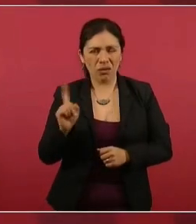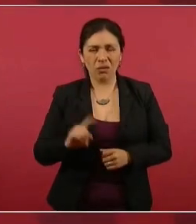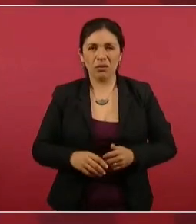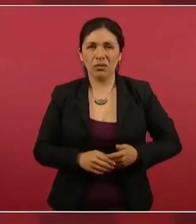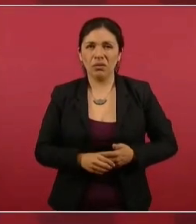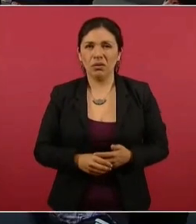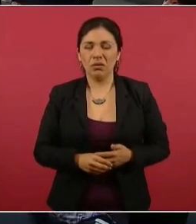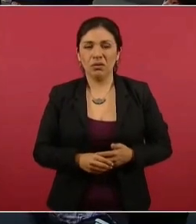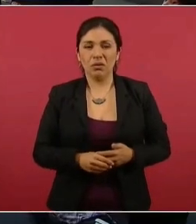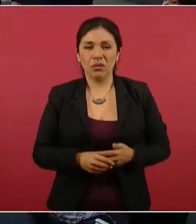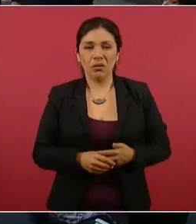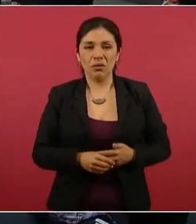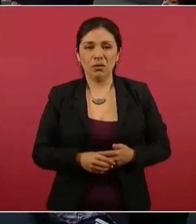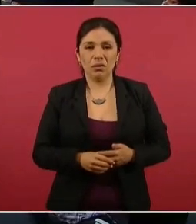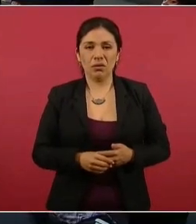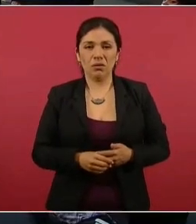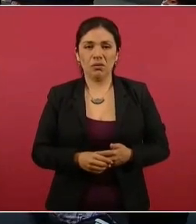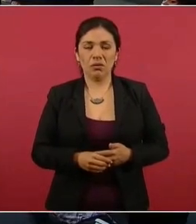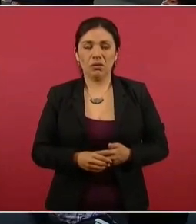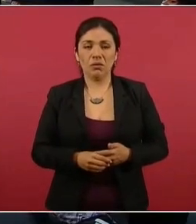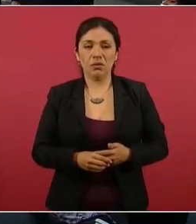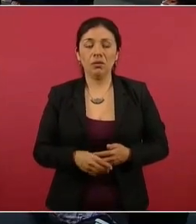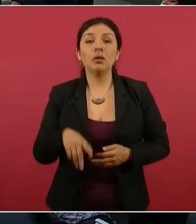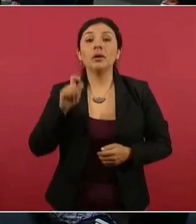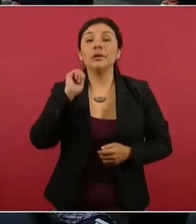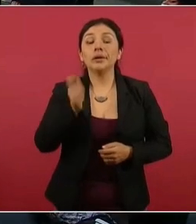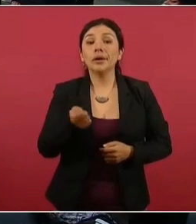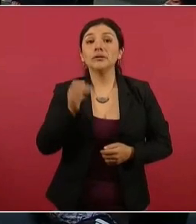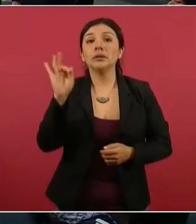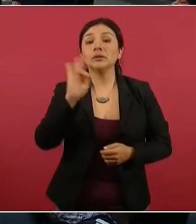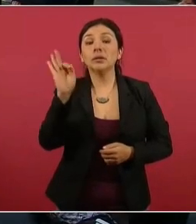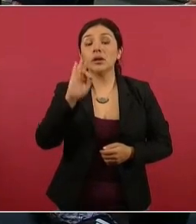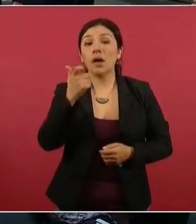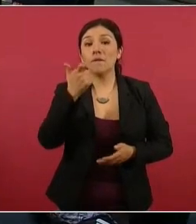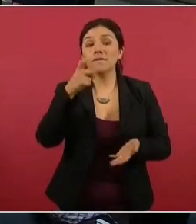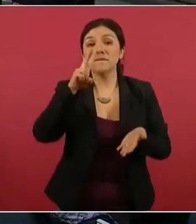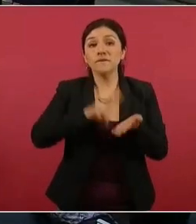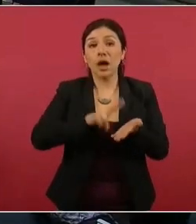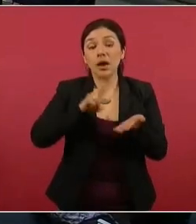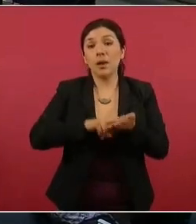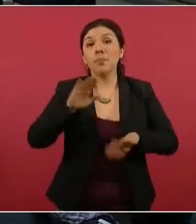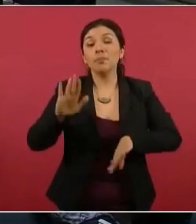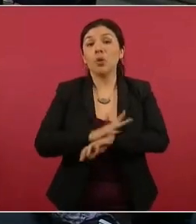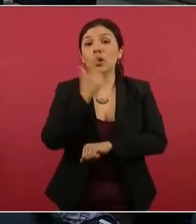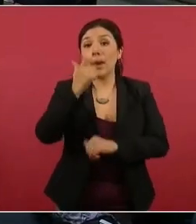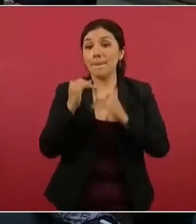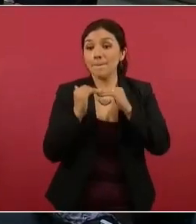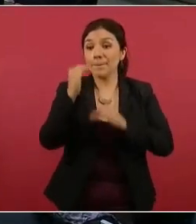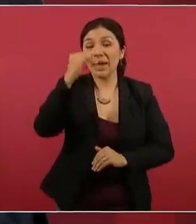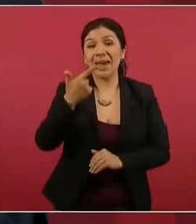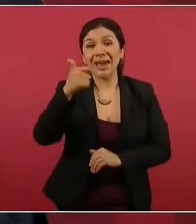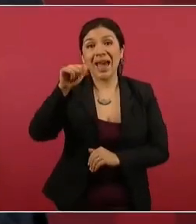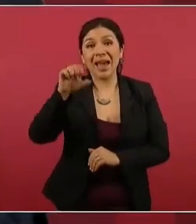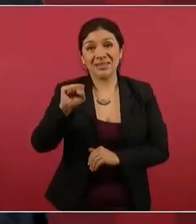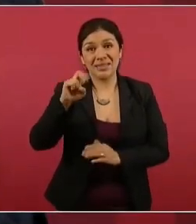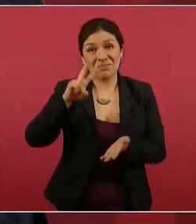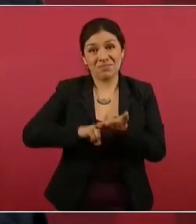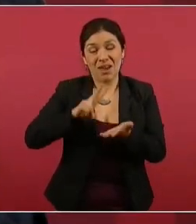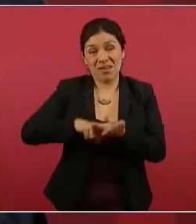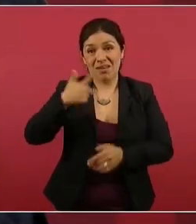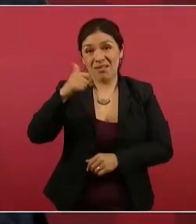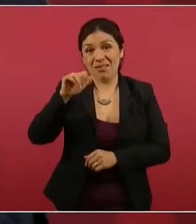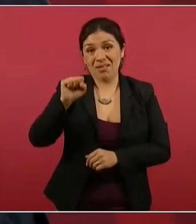están pensando en mantener. ¿En qué si los costos por el aumento en el precio del gas